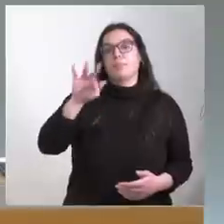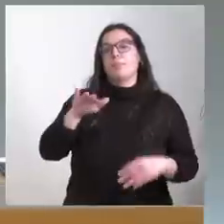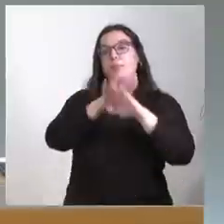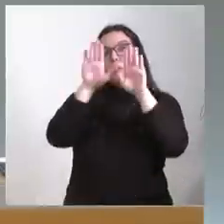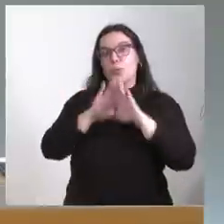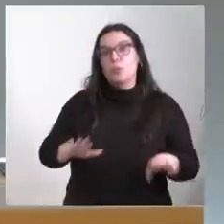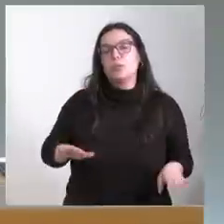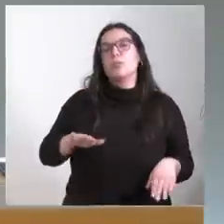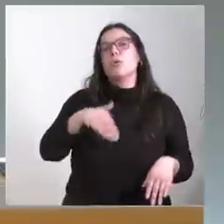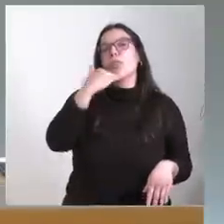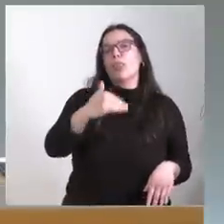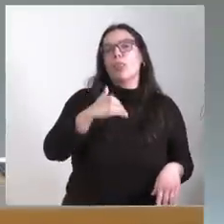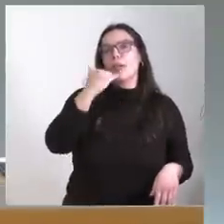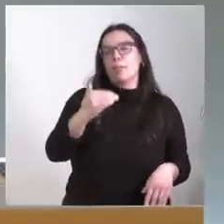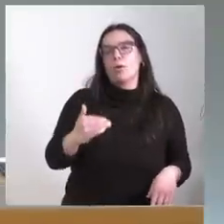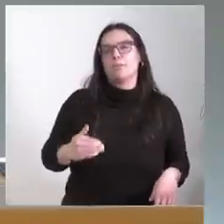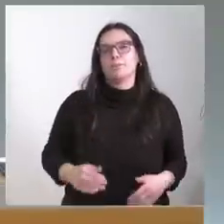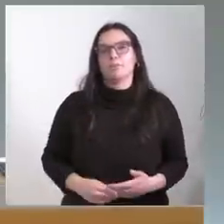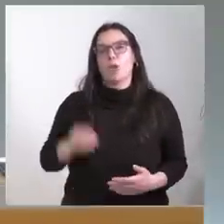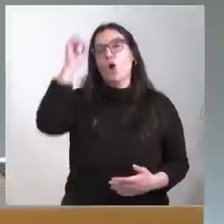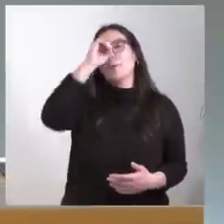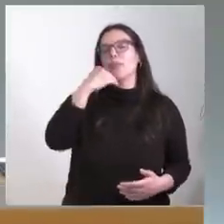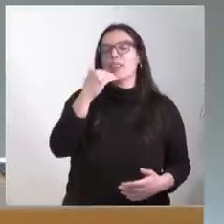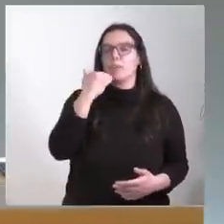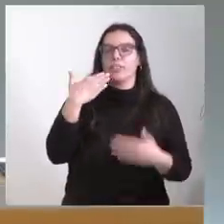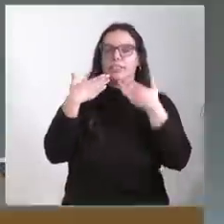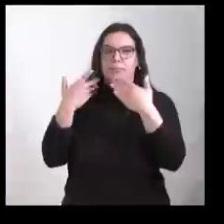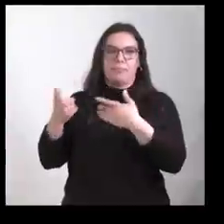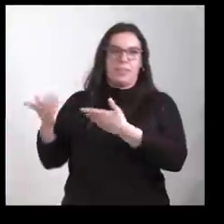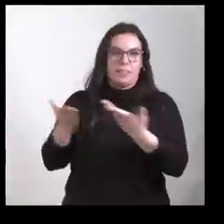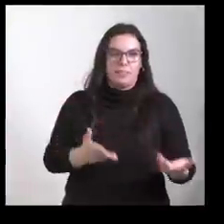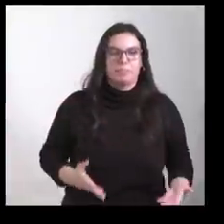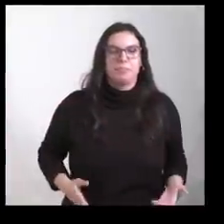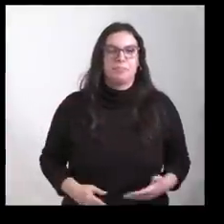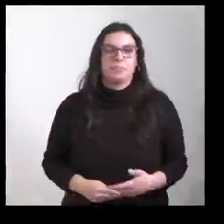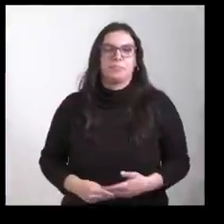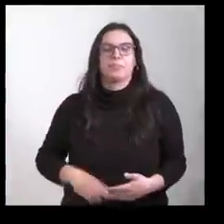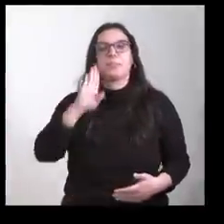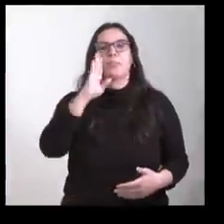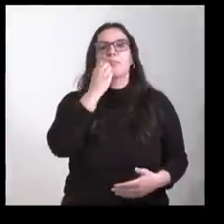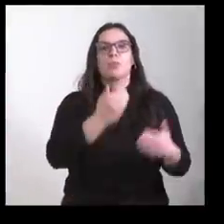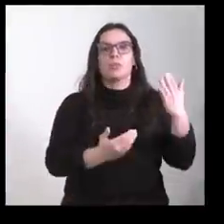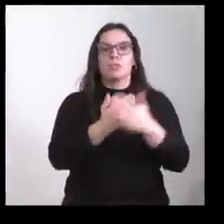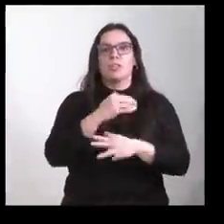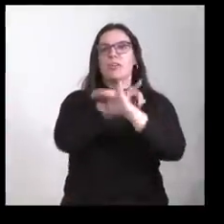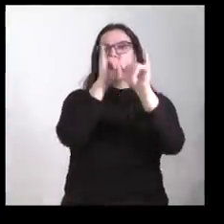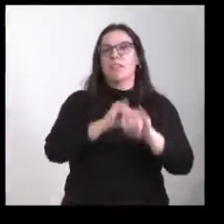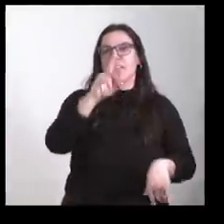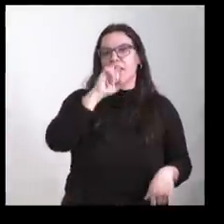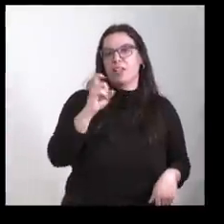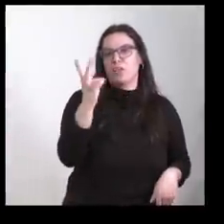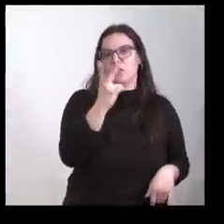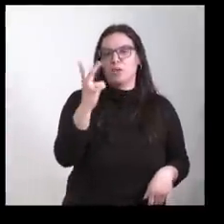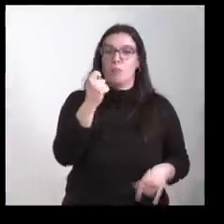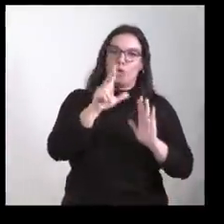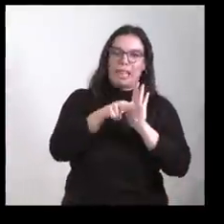Y en Zamora con Carlos Gil de la opinión Adelante Carlos Hola buenos días y feliz año a los dos a que